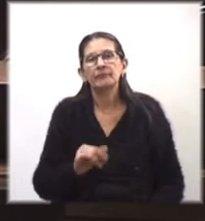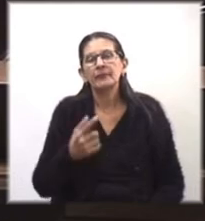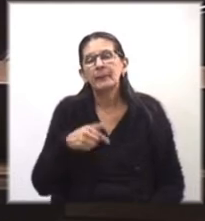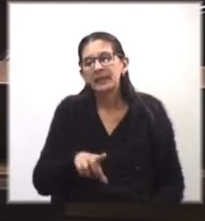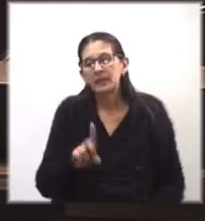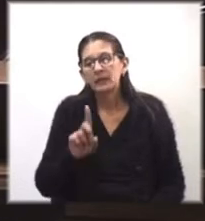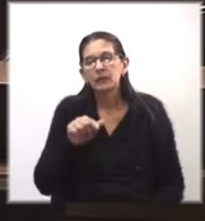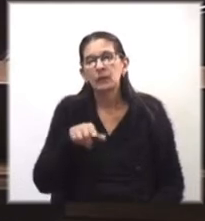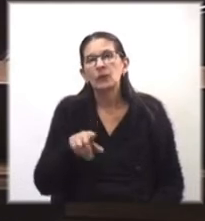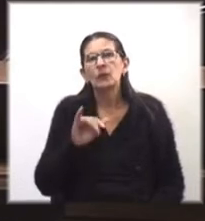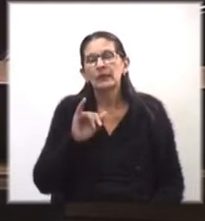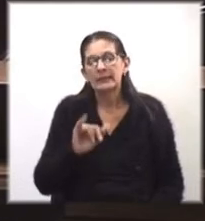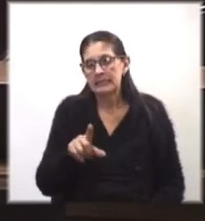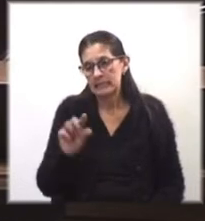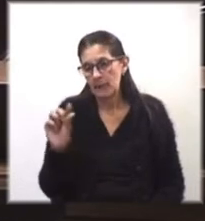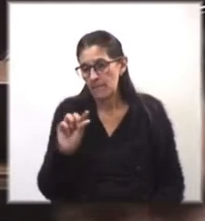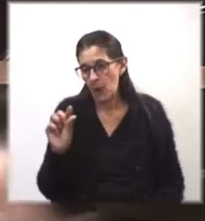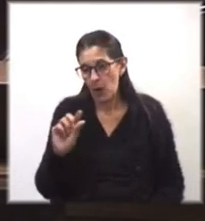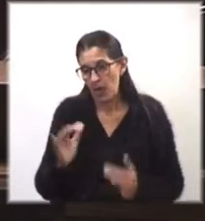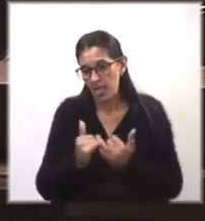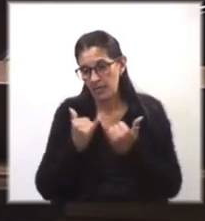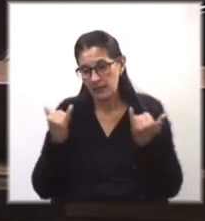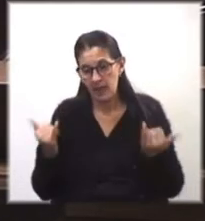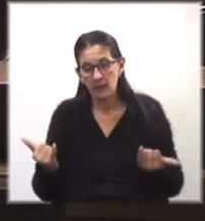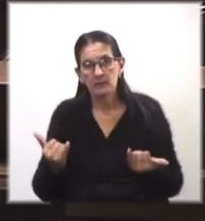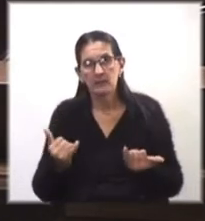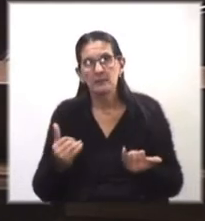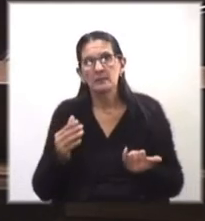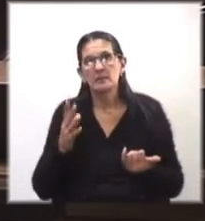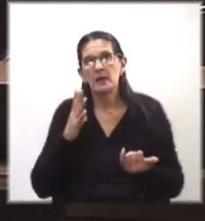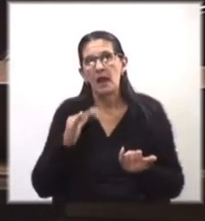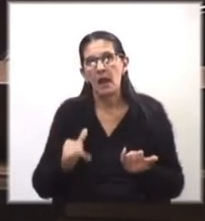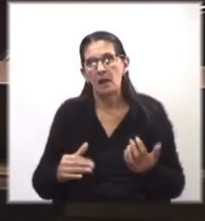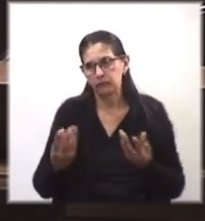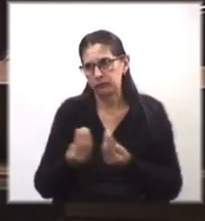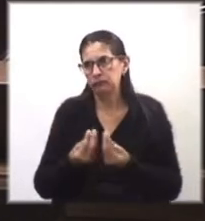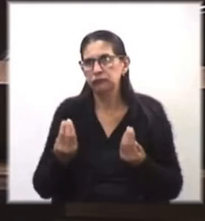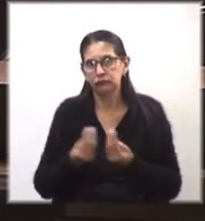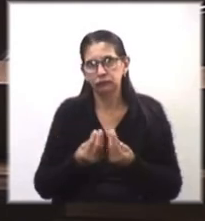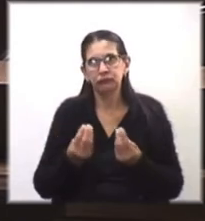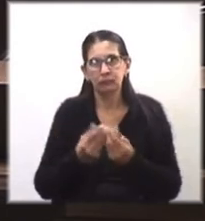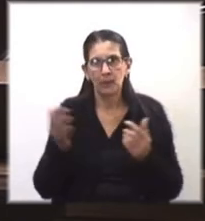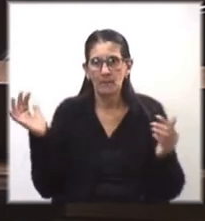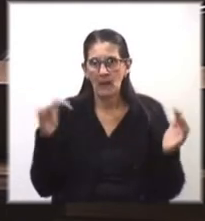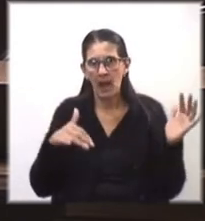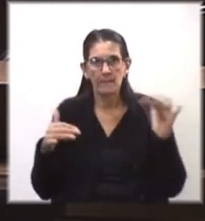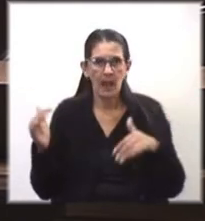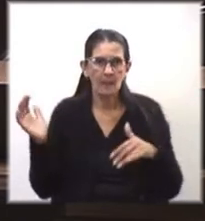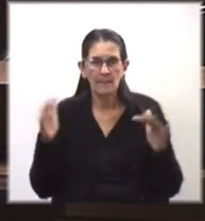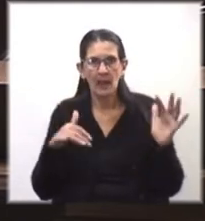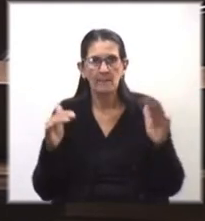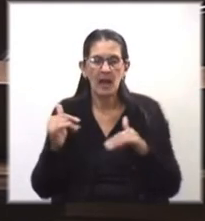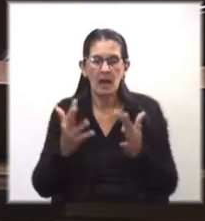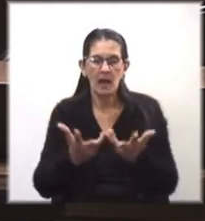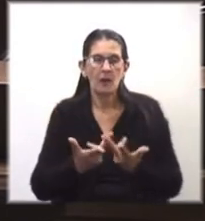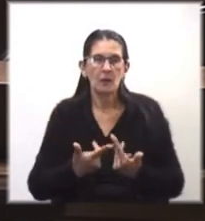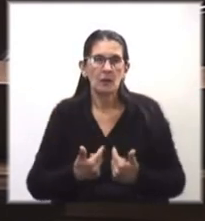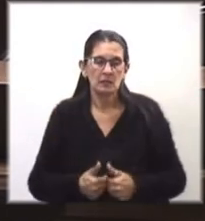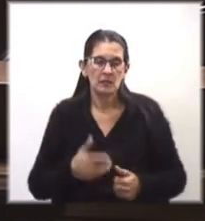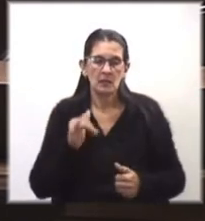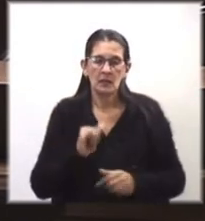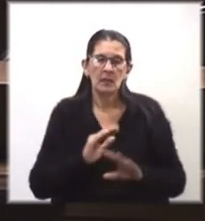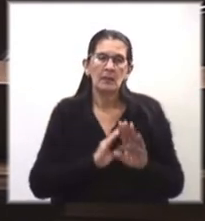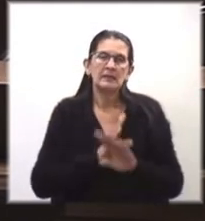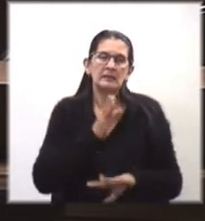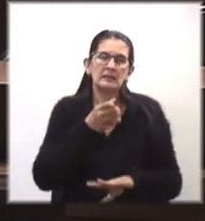pero genera en esos pocos días una correntada de gente que se suma a la organización del 1 de mayo y a la participación